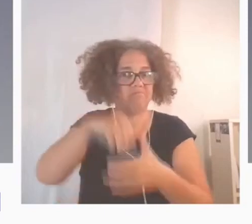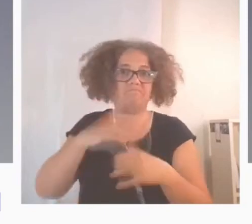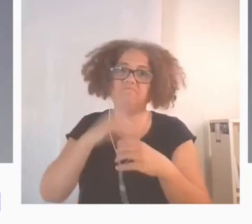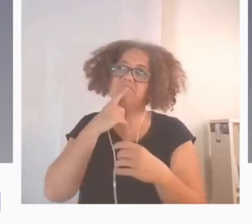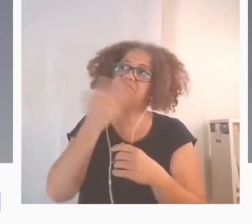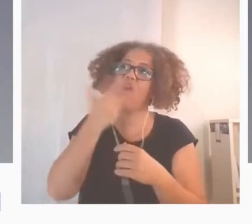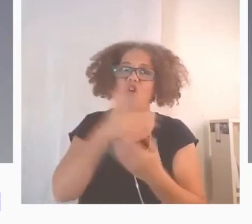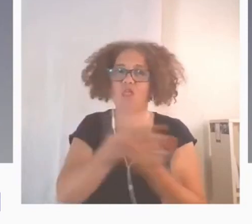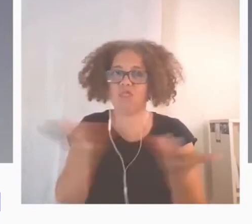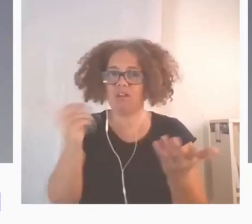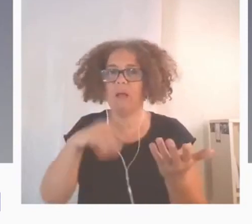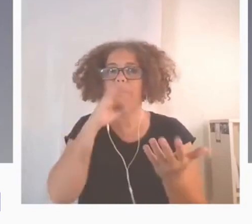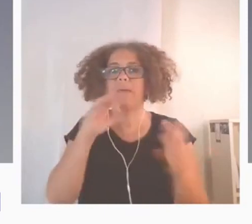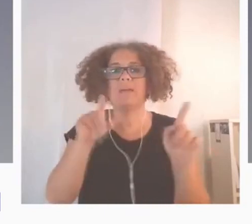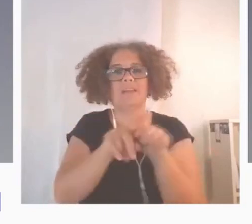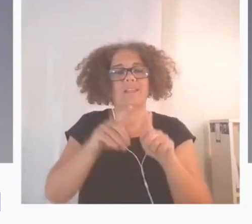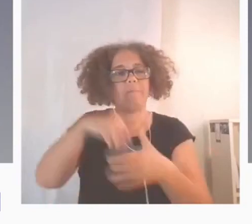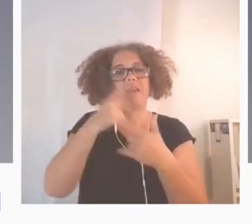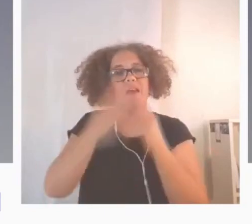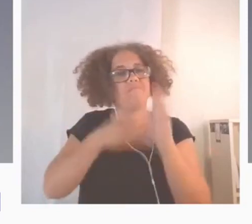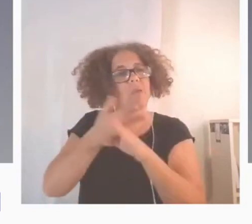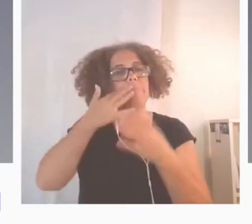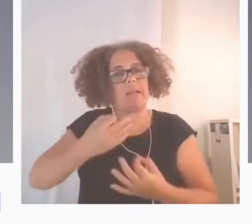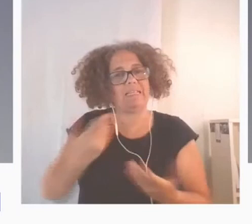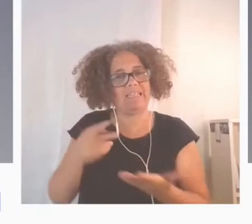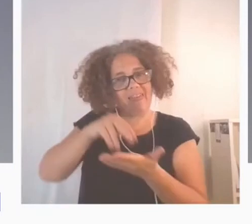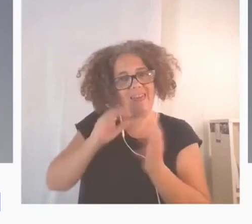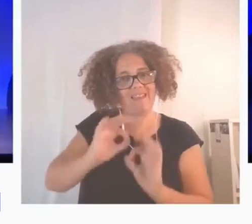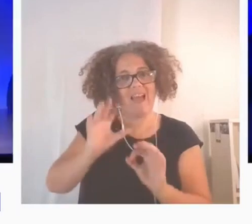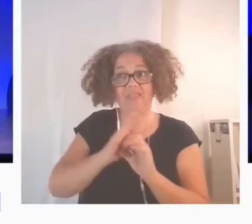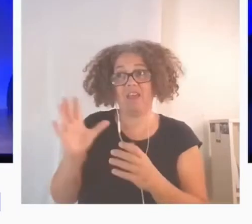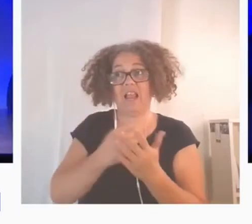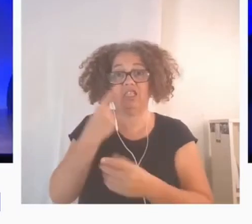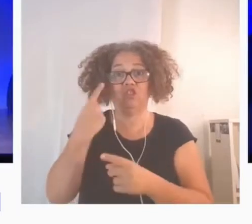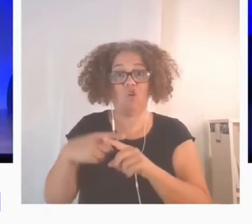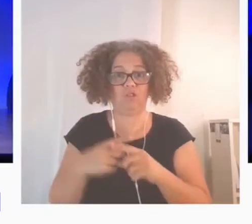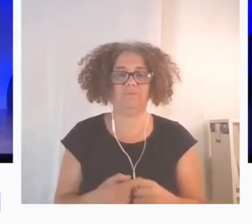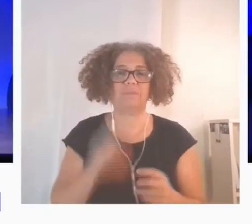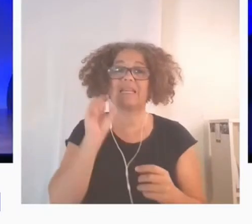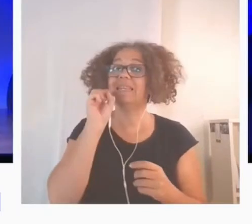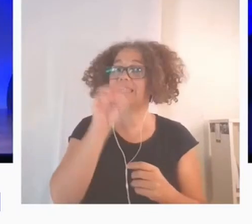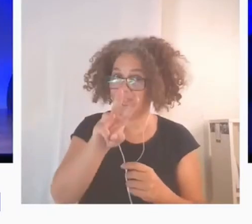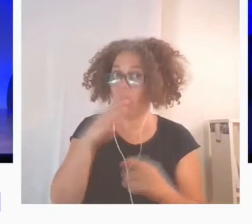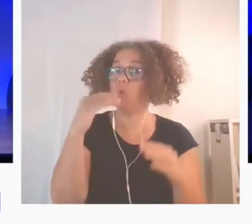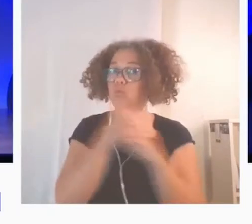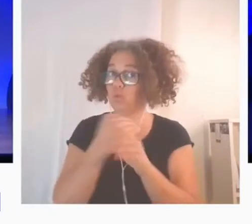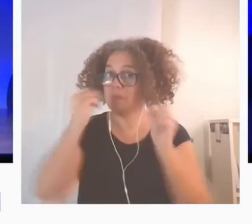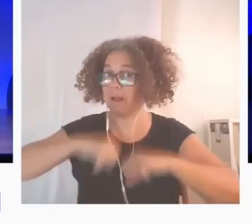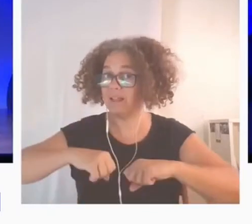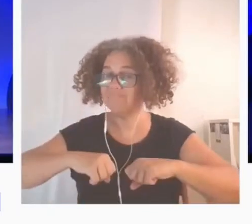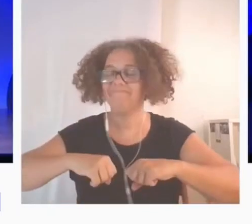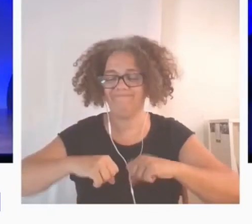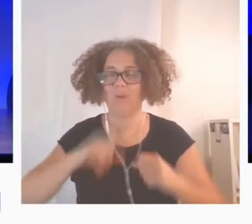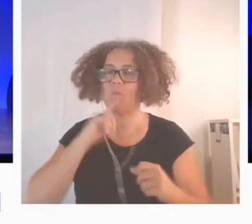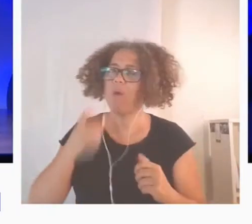poco más y en presencia de nuestro municipio y de los proyectos que estamos haciendo. Será el 13 de octubre. 13 de octubre El foro. Una